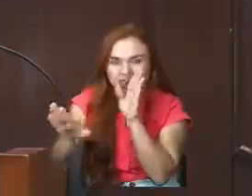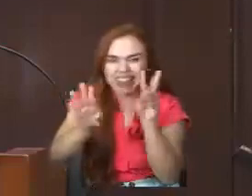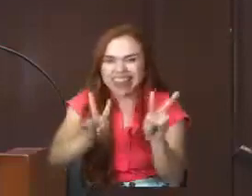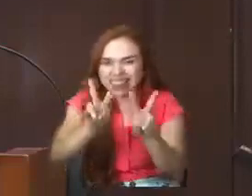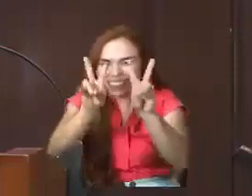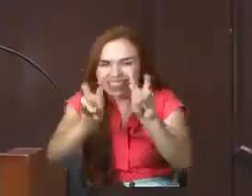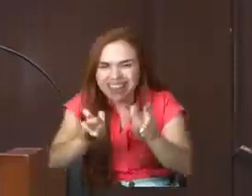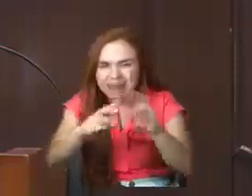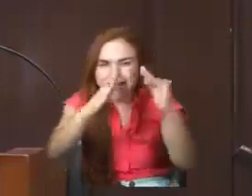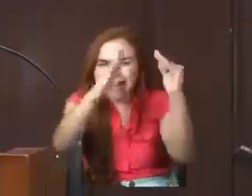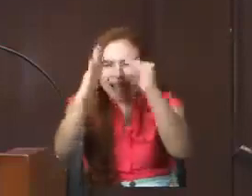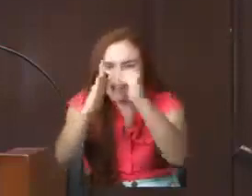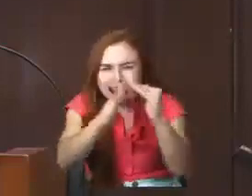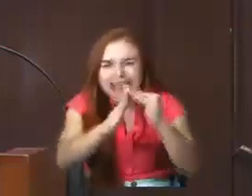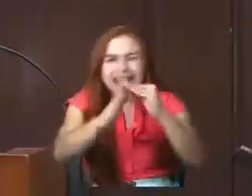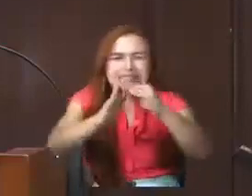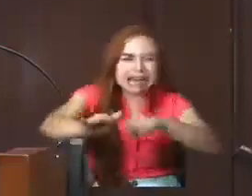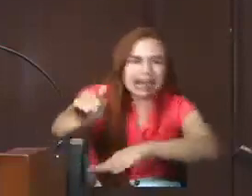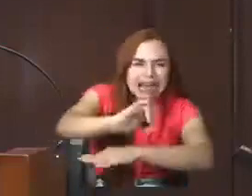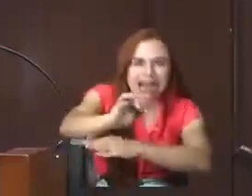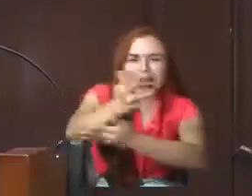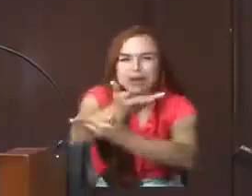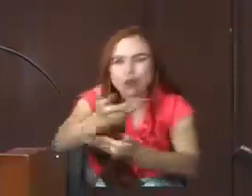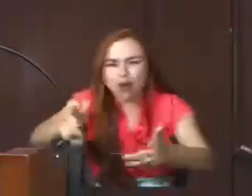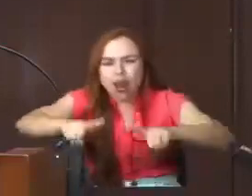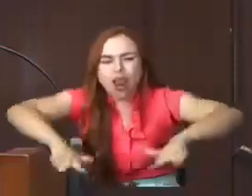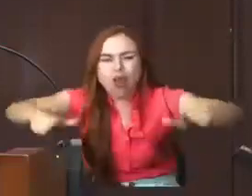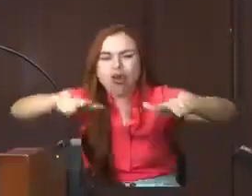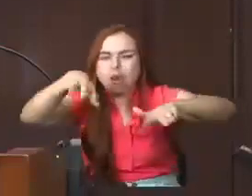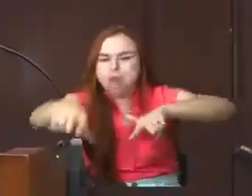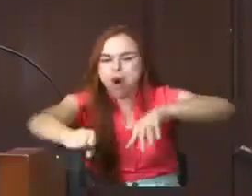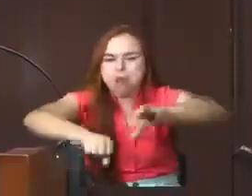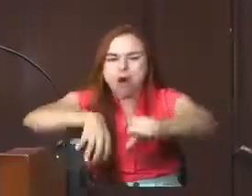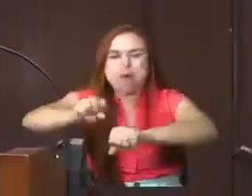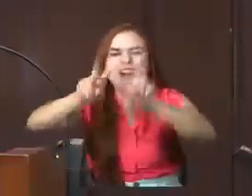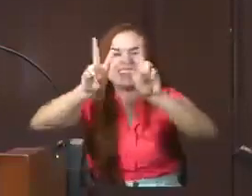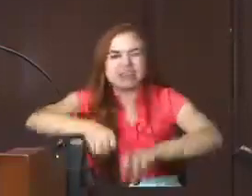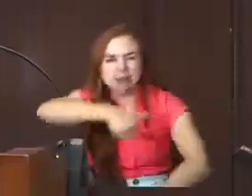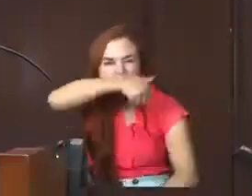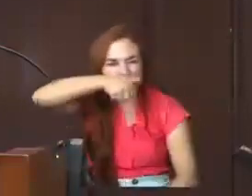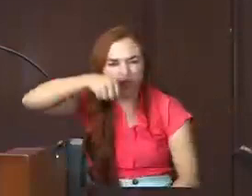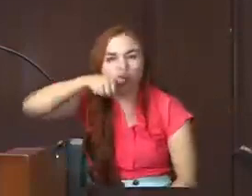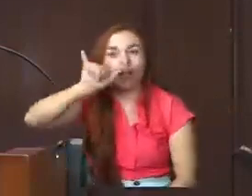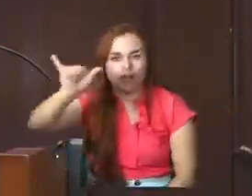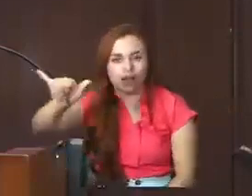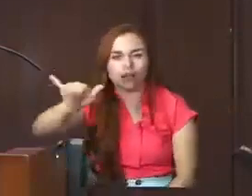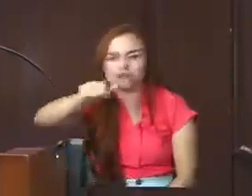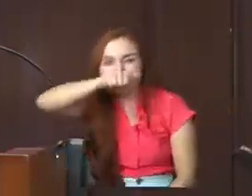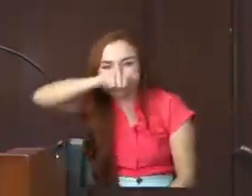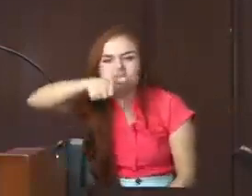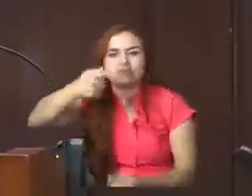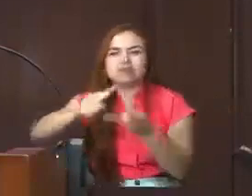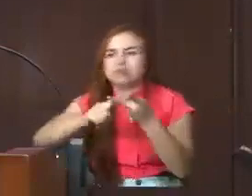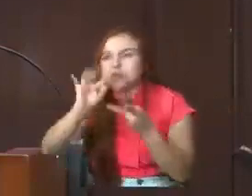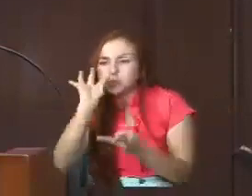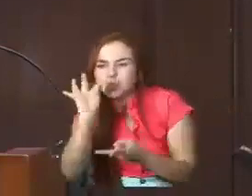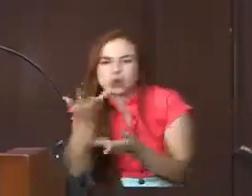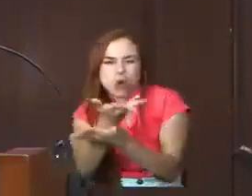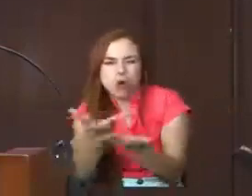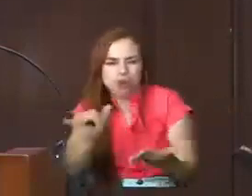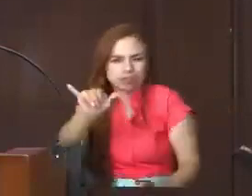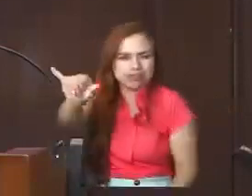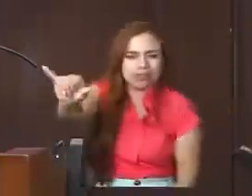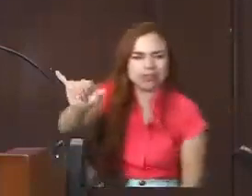usted viajó con nosotros, honorable, y que se incluyó en Colombia en la constitución de ese